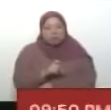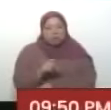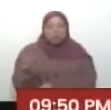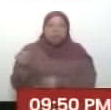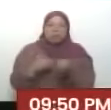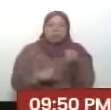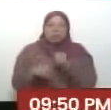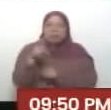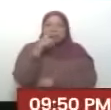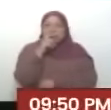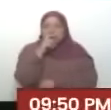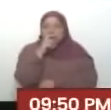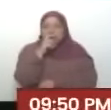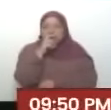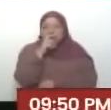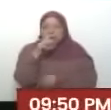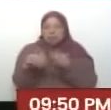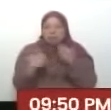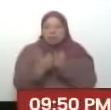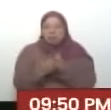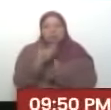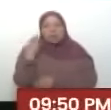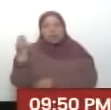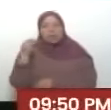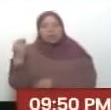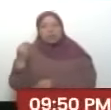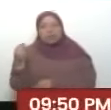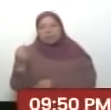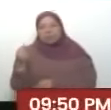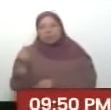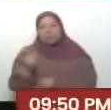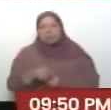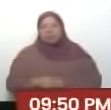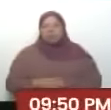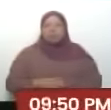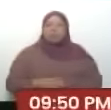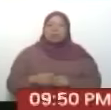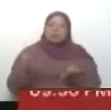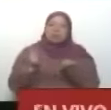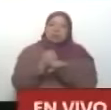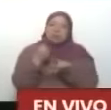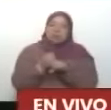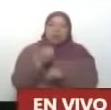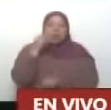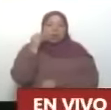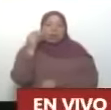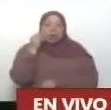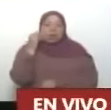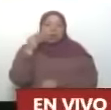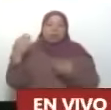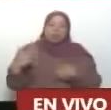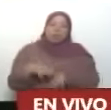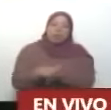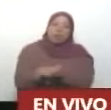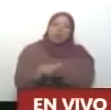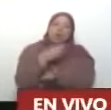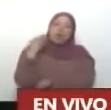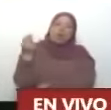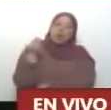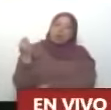más maduros hasta los más jóvenes, porque vamos transmitiendo la experiencia, integrando